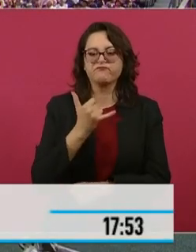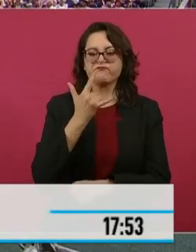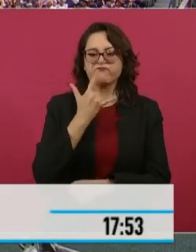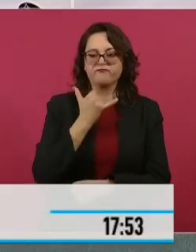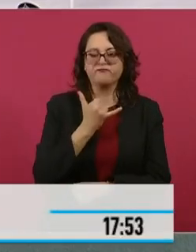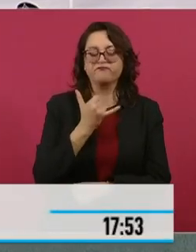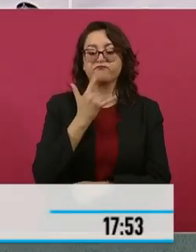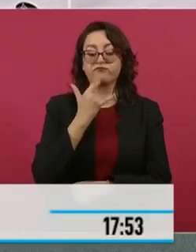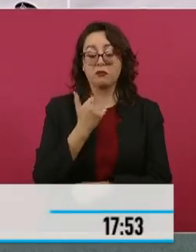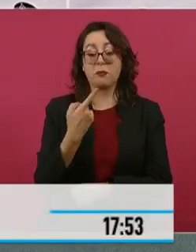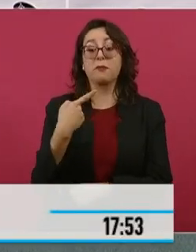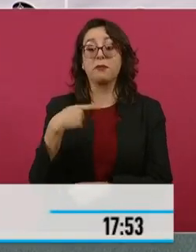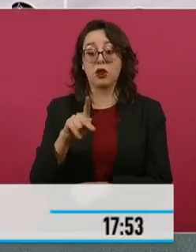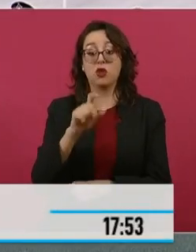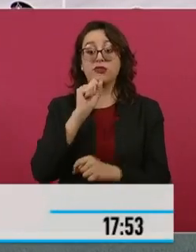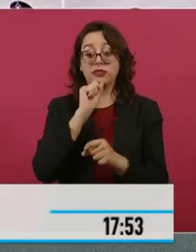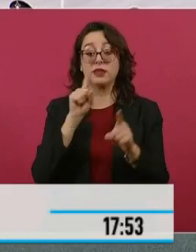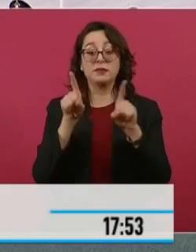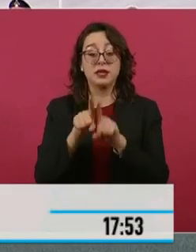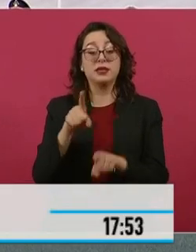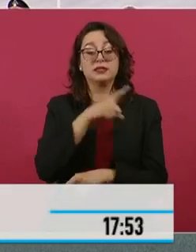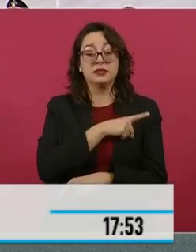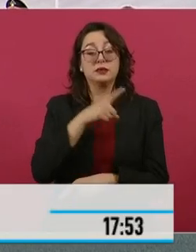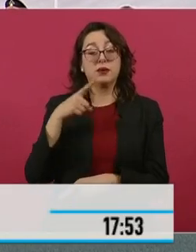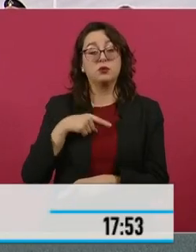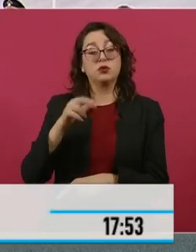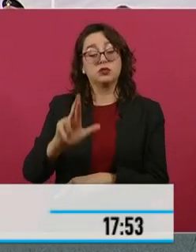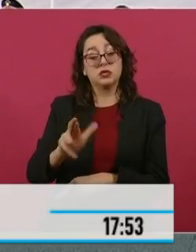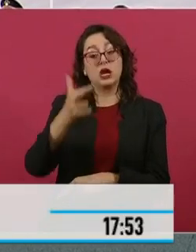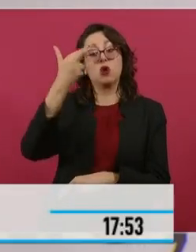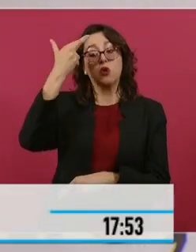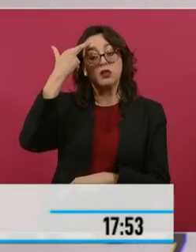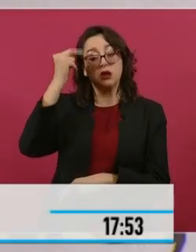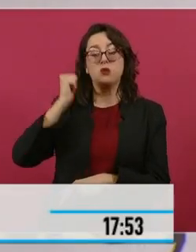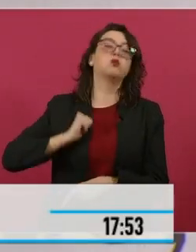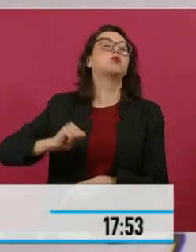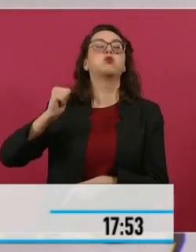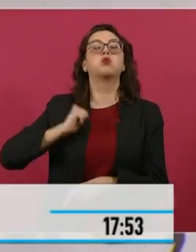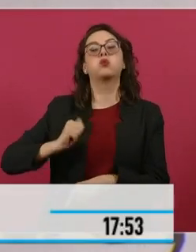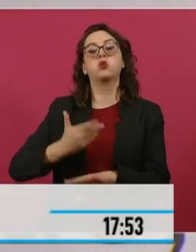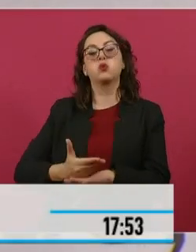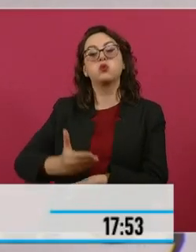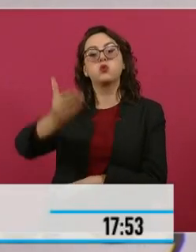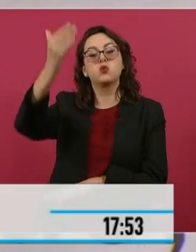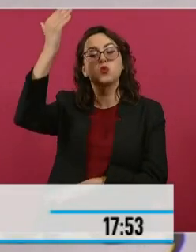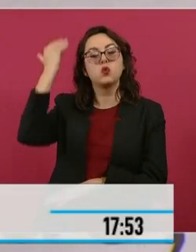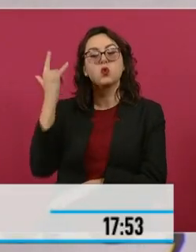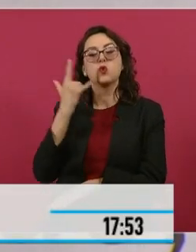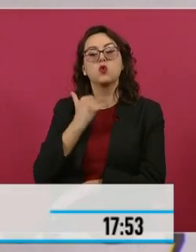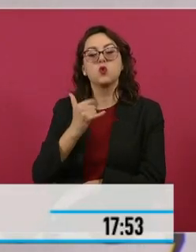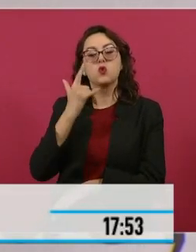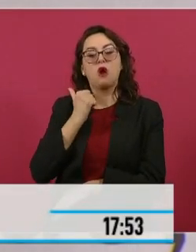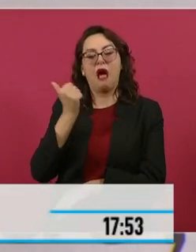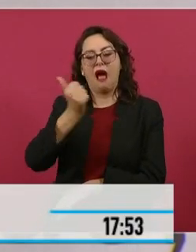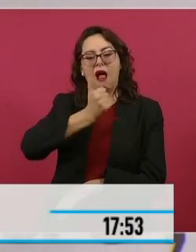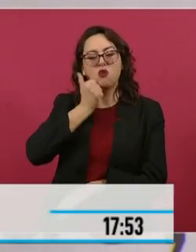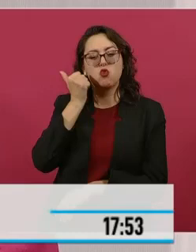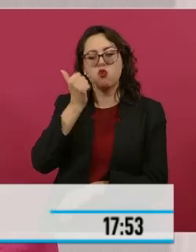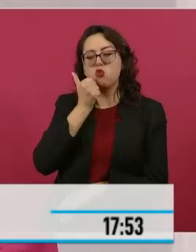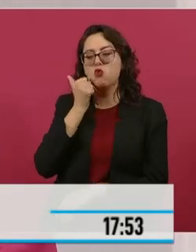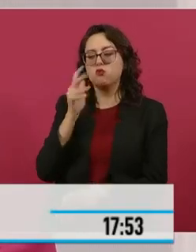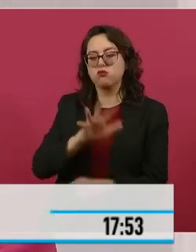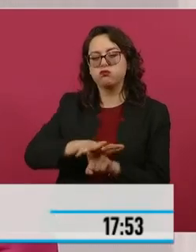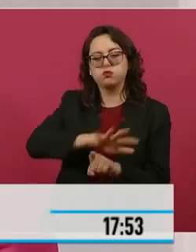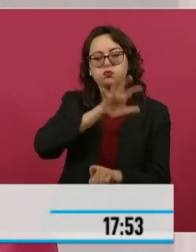lejos. Hoy, 5 años de victoria de los estudiantes reprimidos, de los campesinos que fueron dejados en